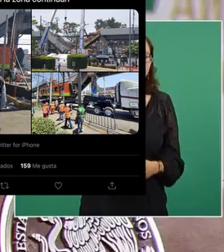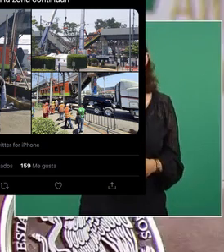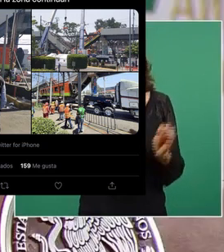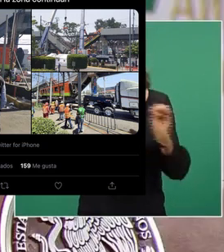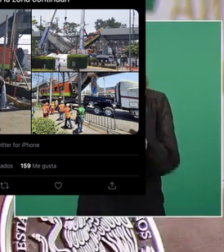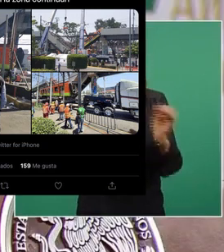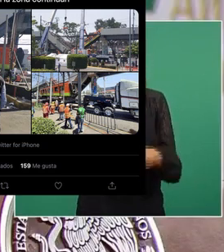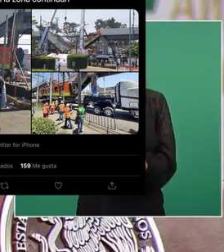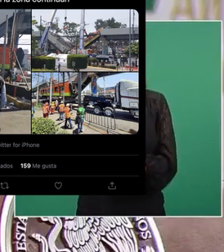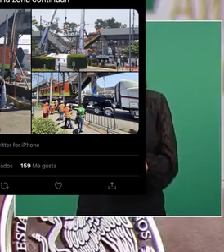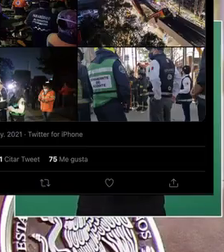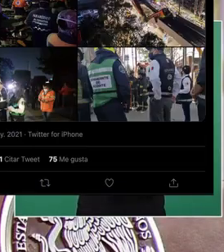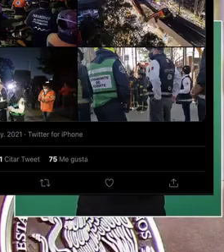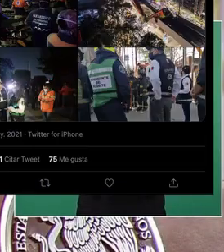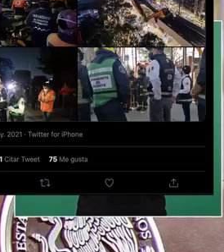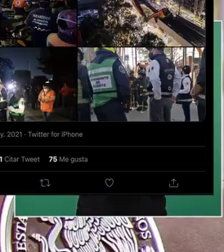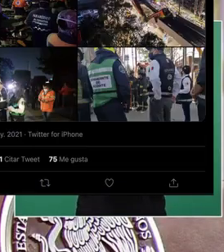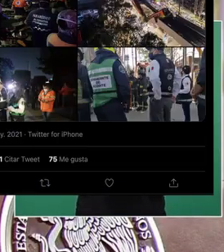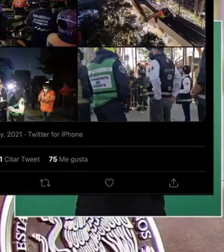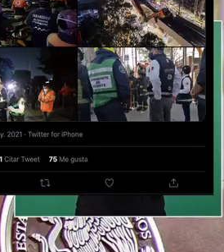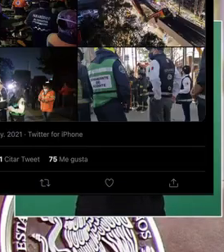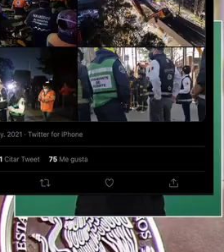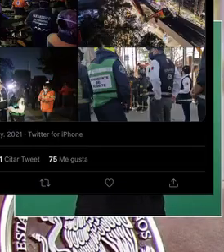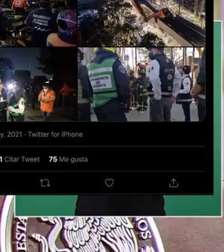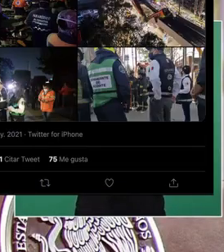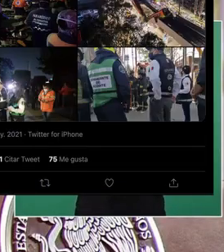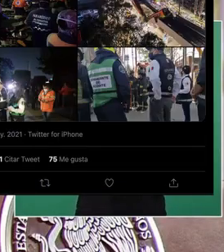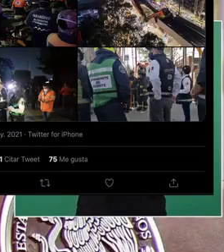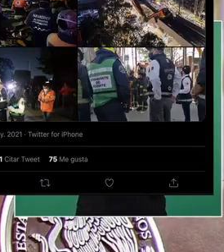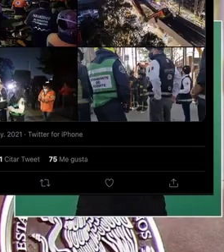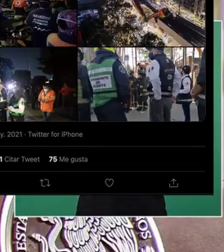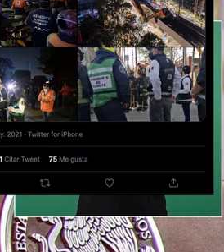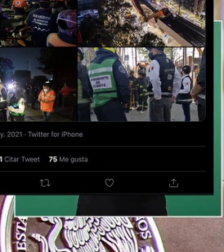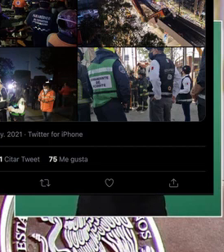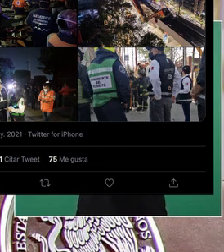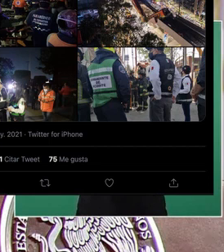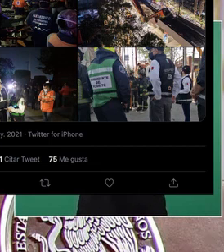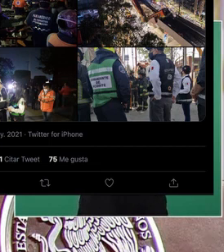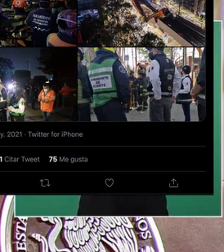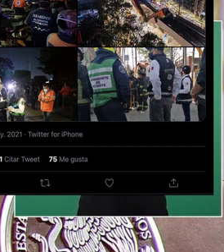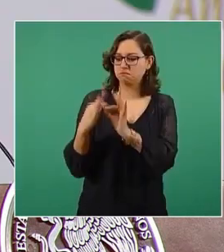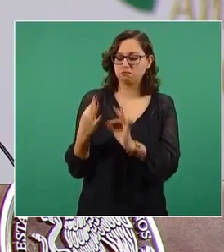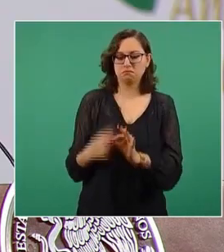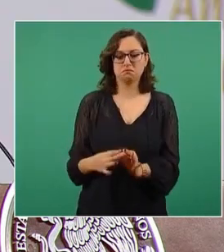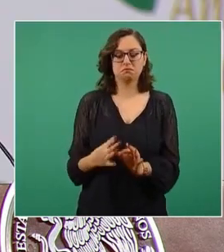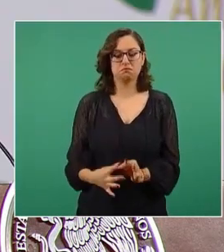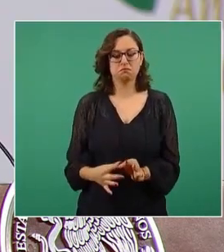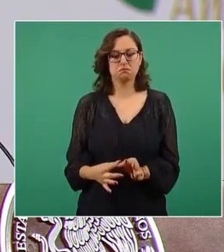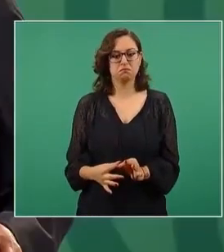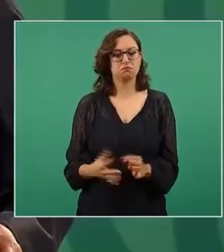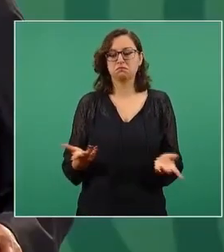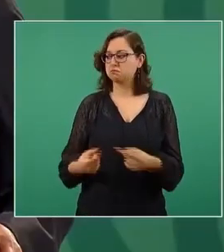porque se tiene que actuar con responsabilidad, como siempre, como